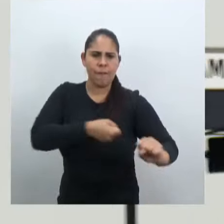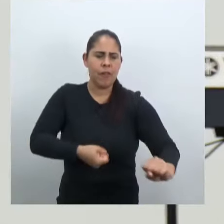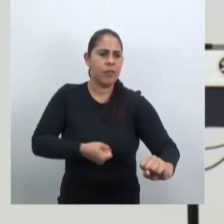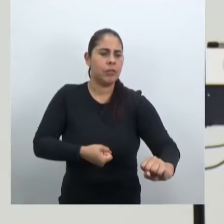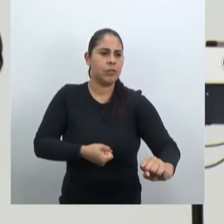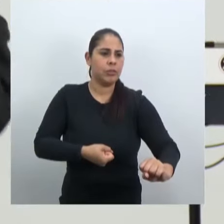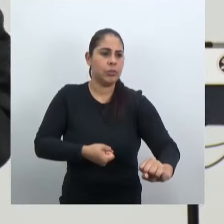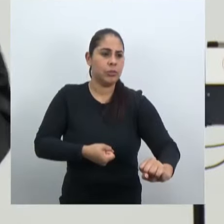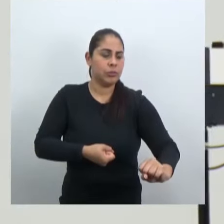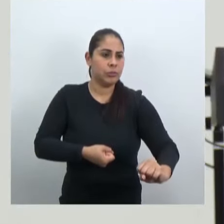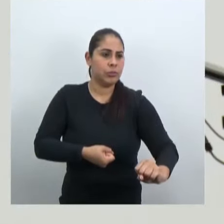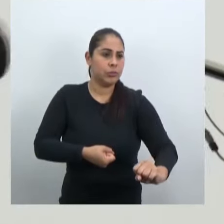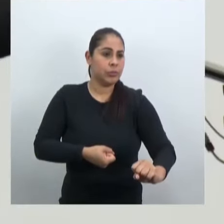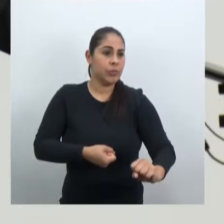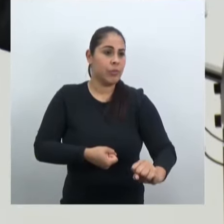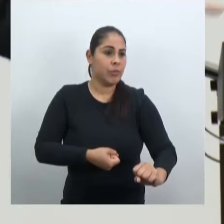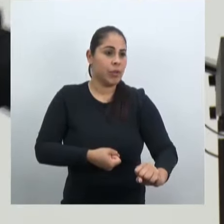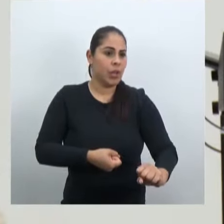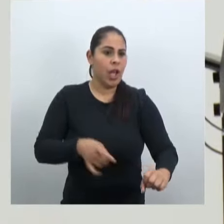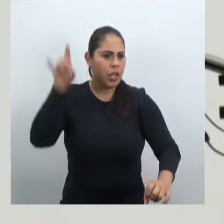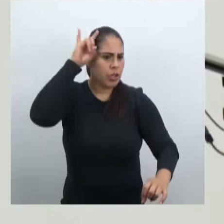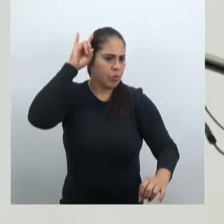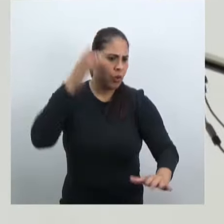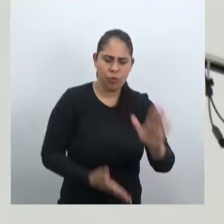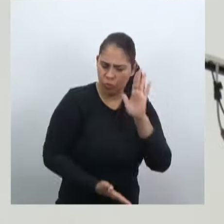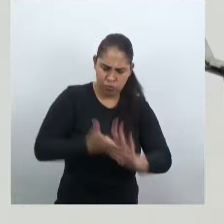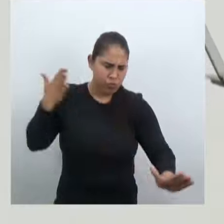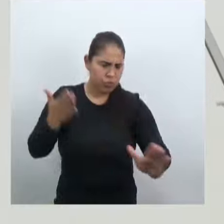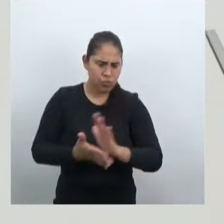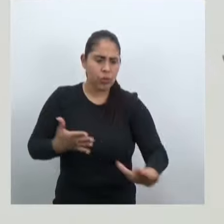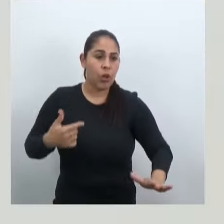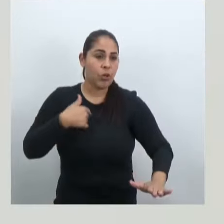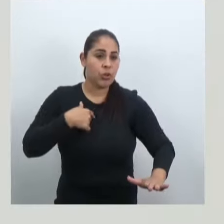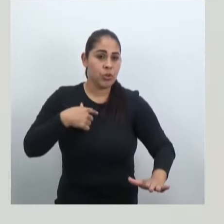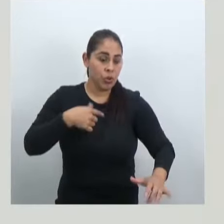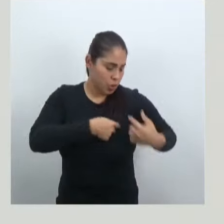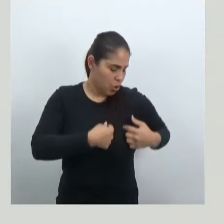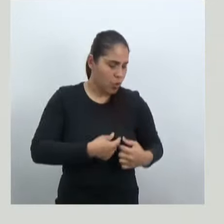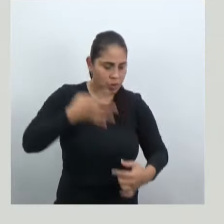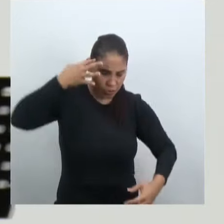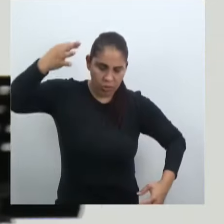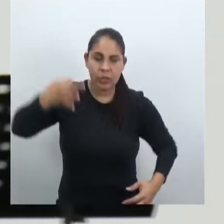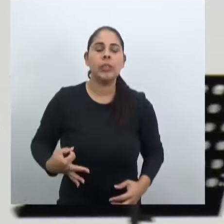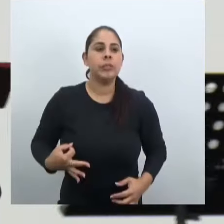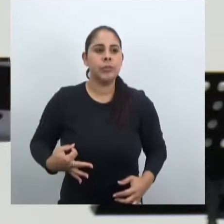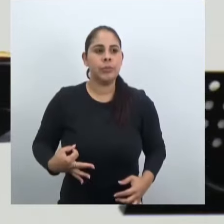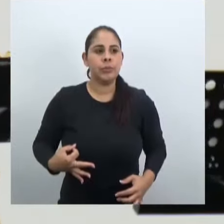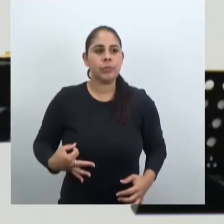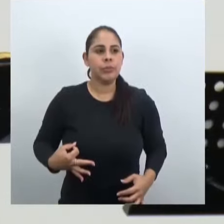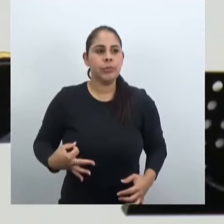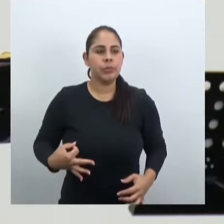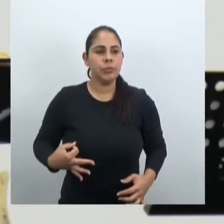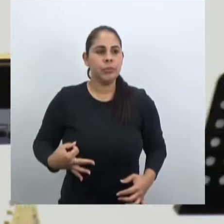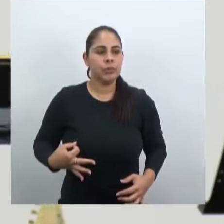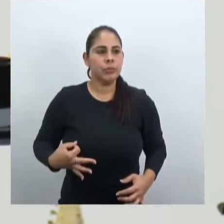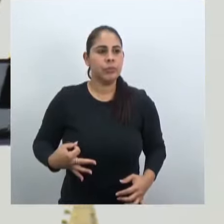doctrina de atar al hombre fuerte, echar demonios fuera. Yo creo de todo corazón, Pastor Juan Cano, yo creo de